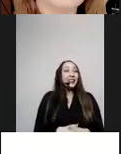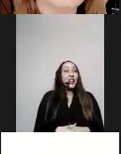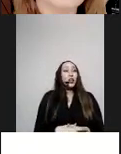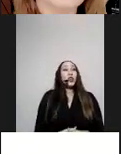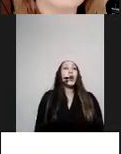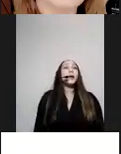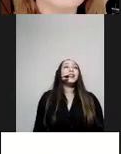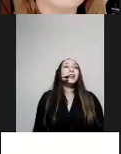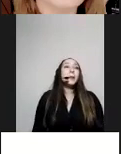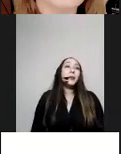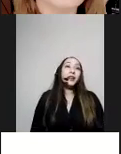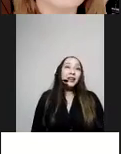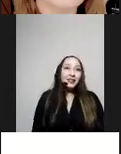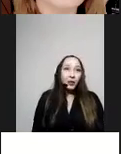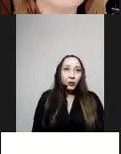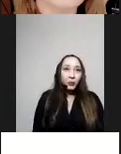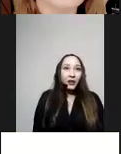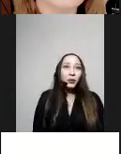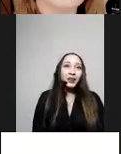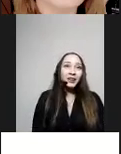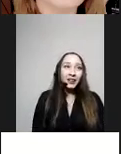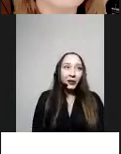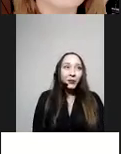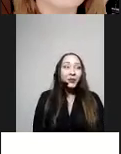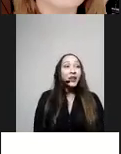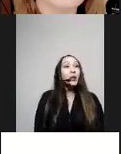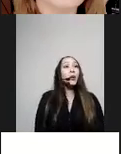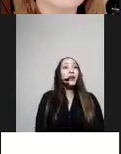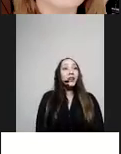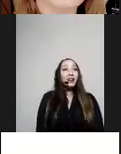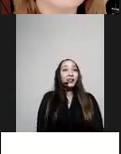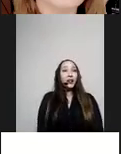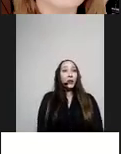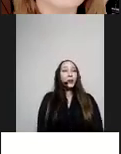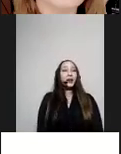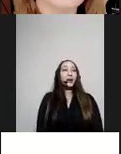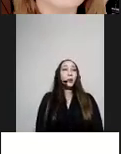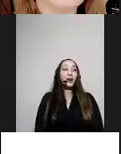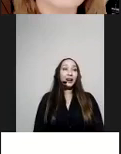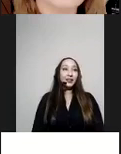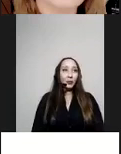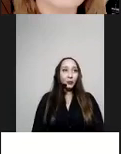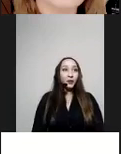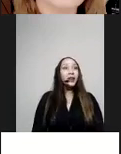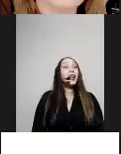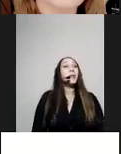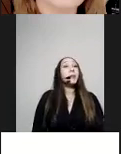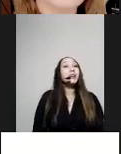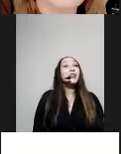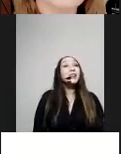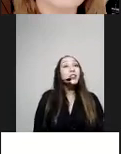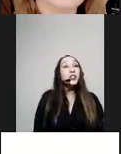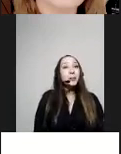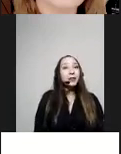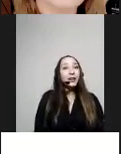dice, los hombres pierden la salud para juntar dinero y luego pierden el dinero para recuperar la salud. Y por